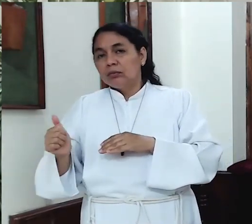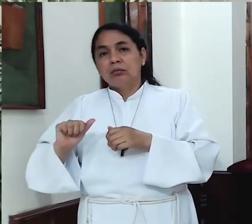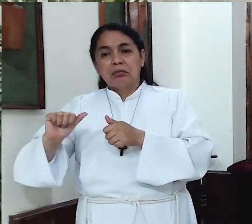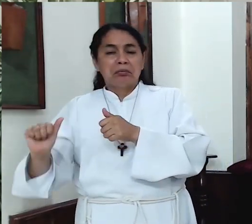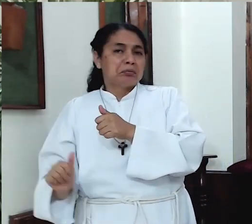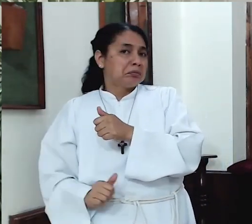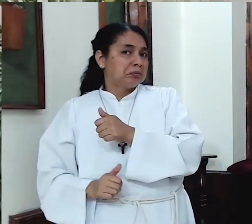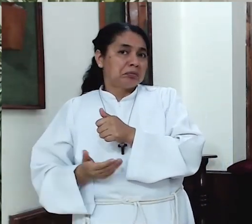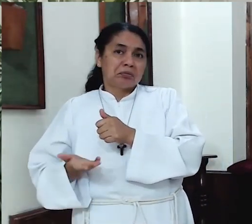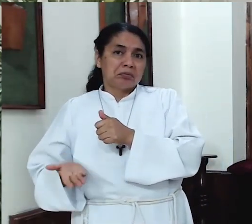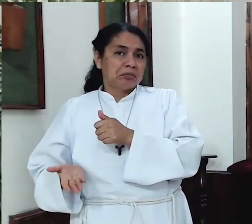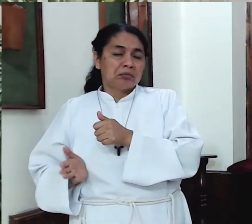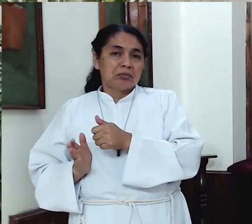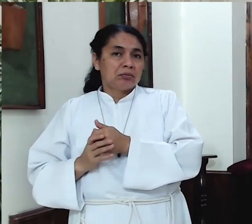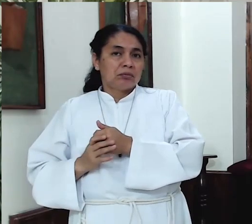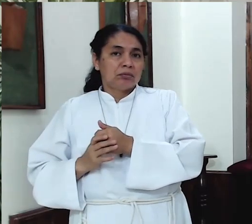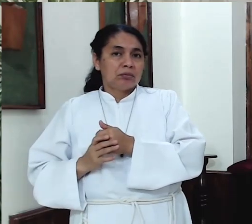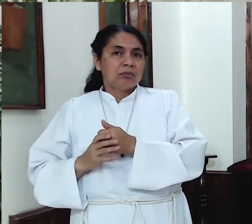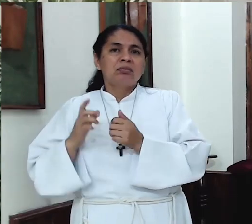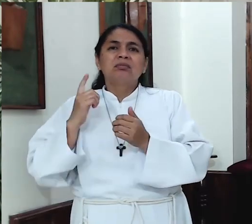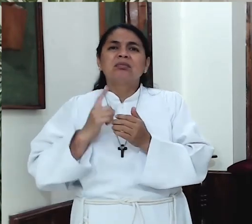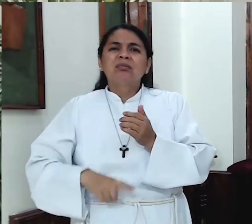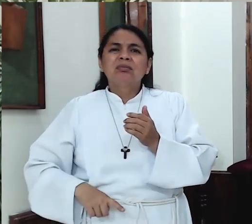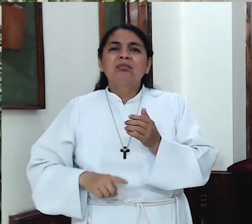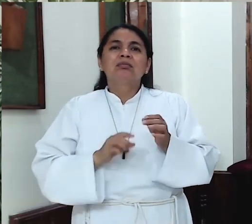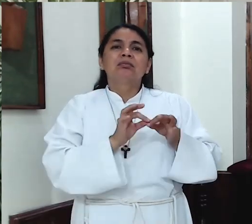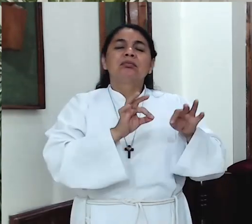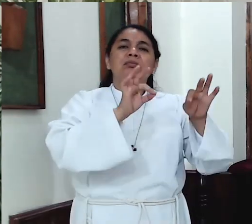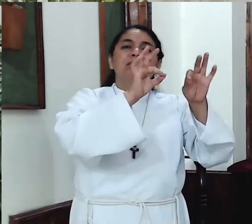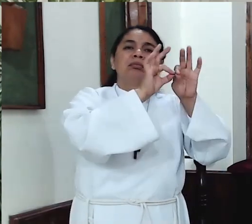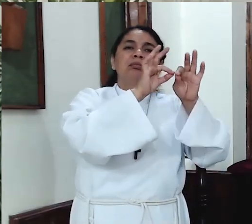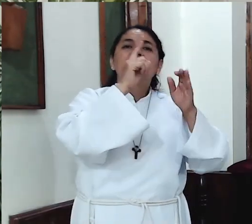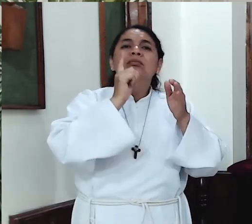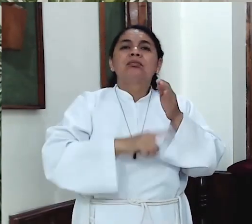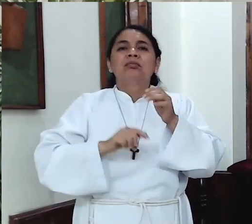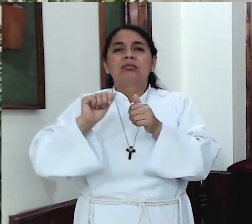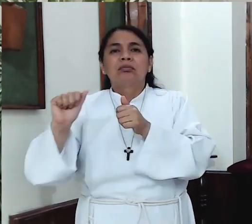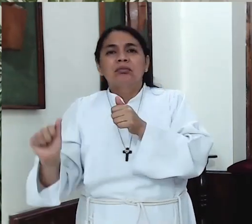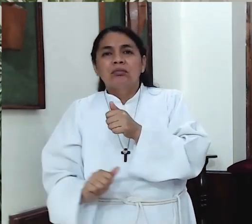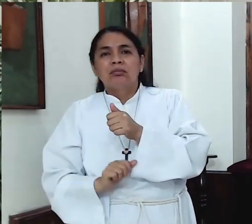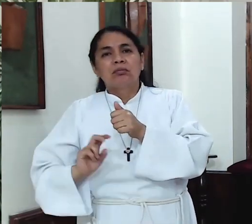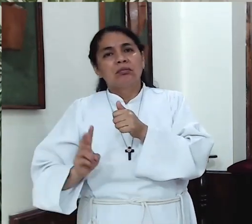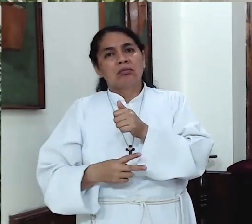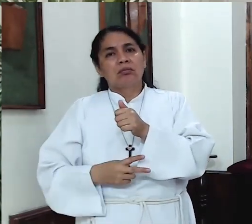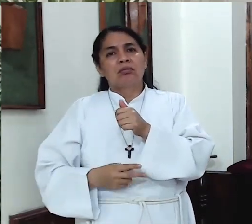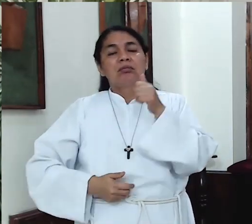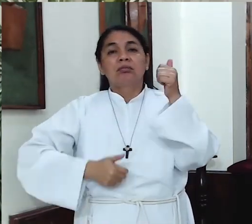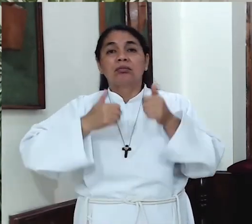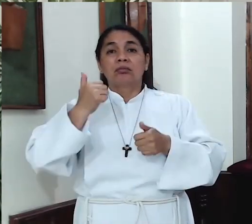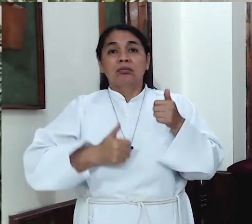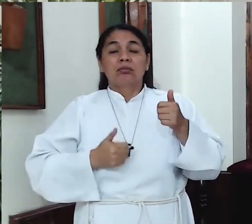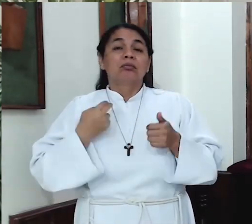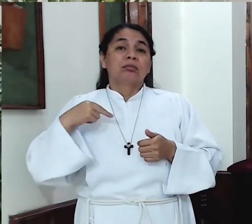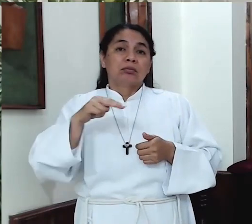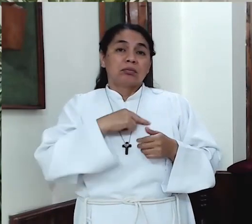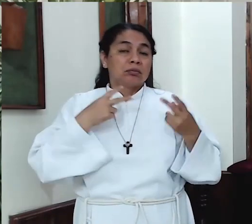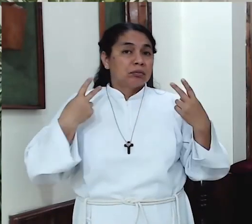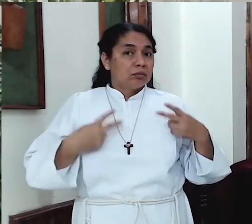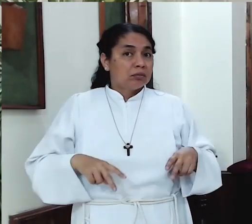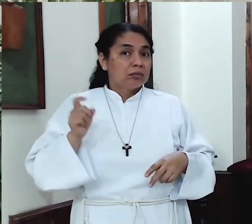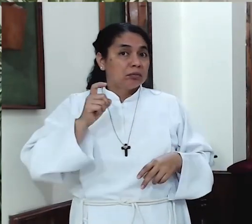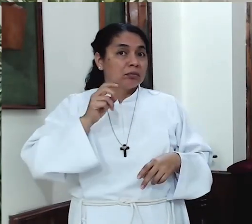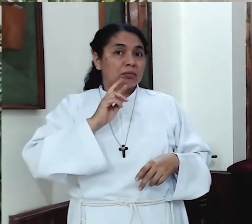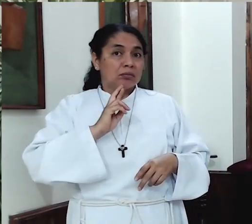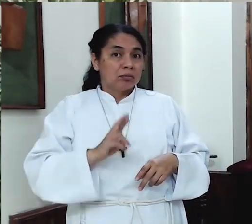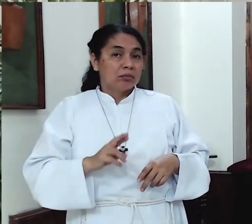secundarias. ¿Qué cosas son importantes? ¿Qué cosas son secundarias? Igualmente nosotros tenemos que